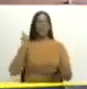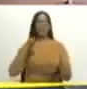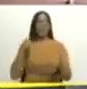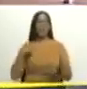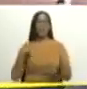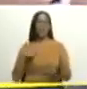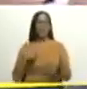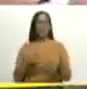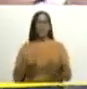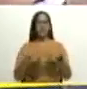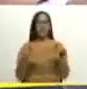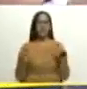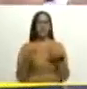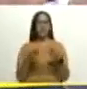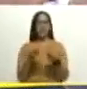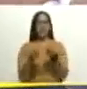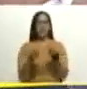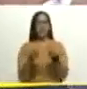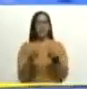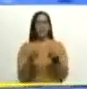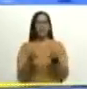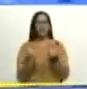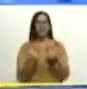zona económica especial de Falcón,